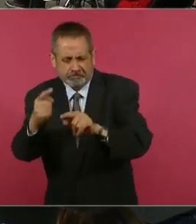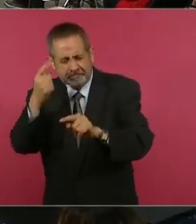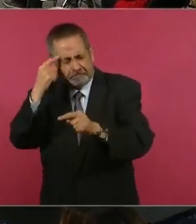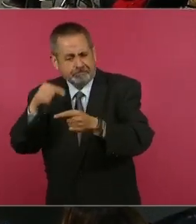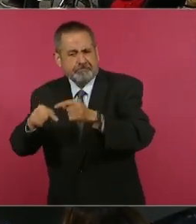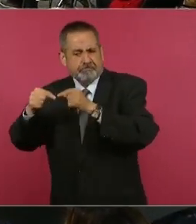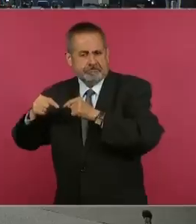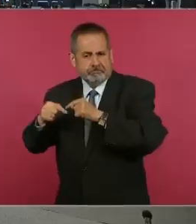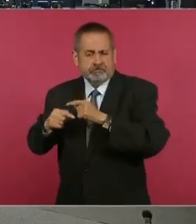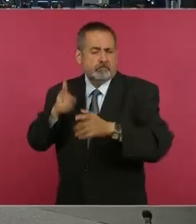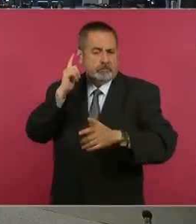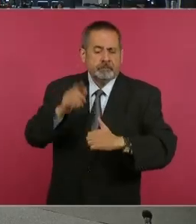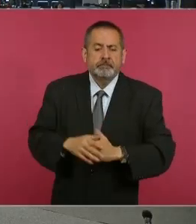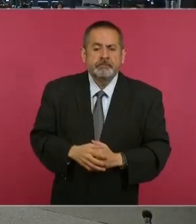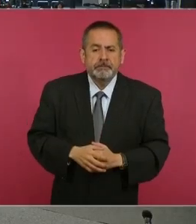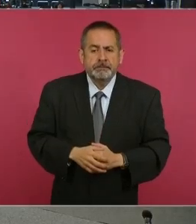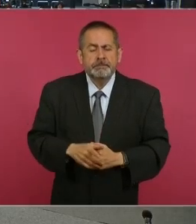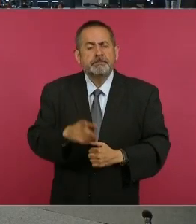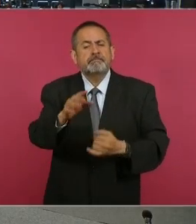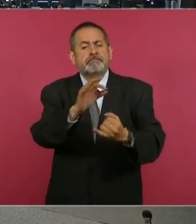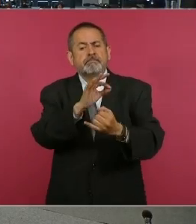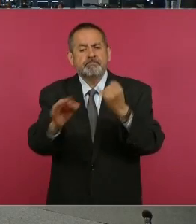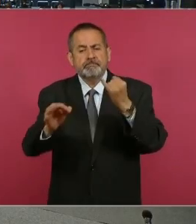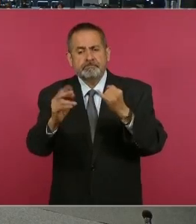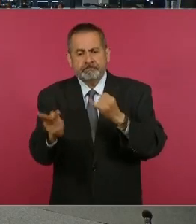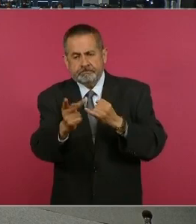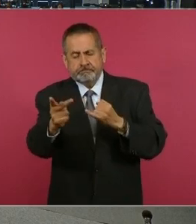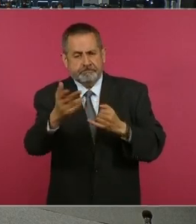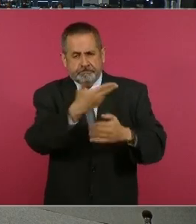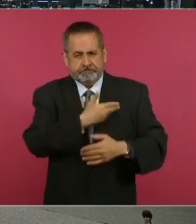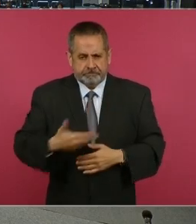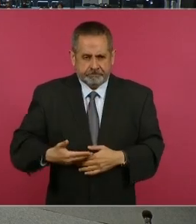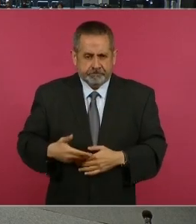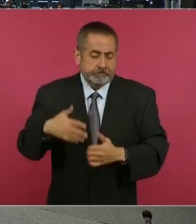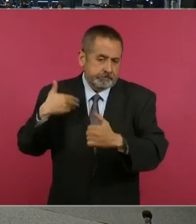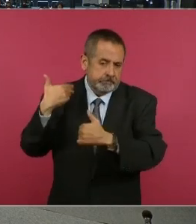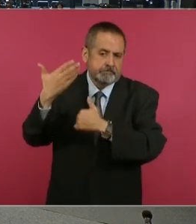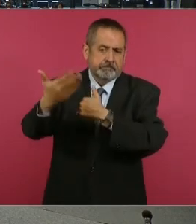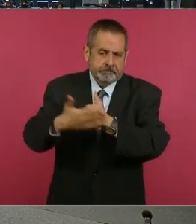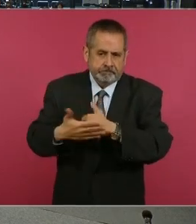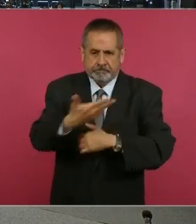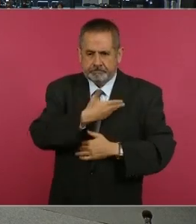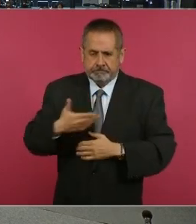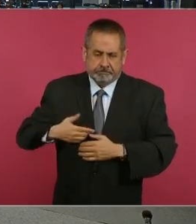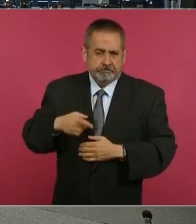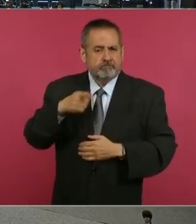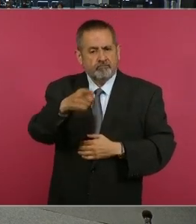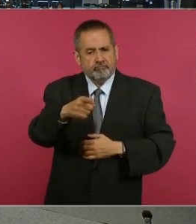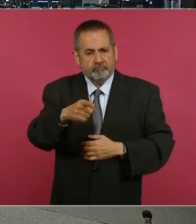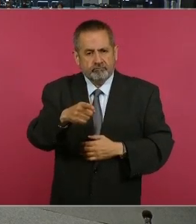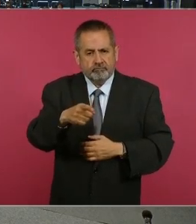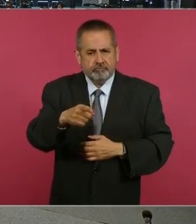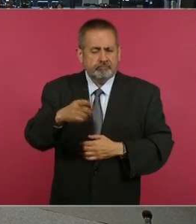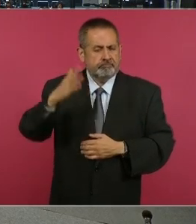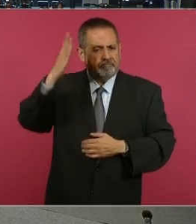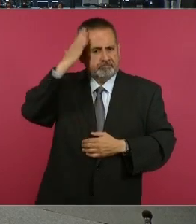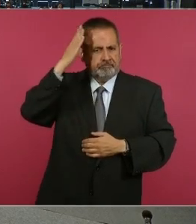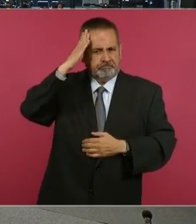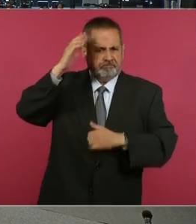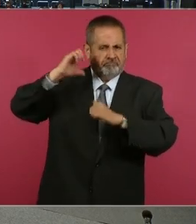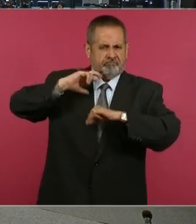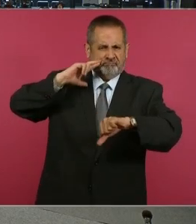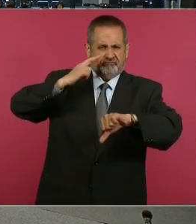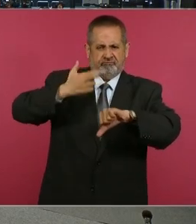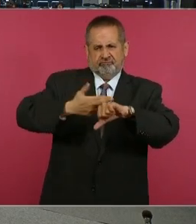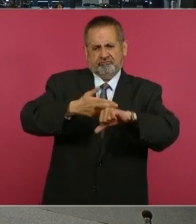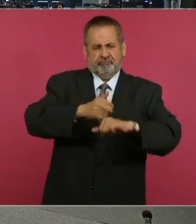esperanza. Último tema, presidente. Viene ya el relevo presidencial y usted dejaría de ser el comandante supremo